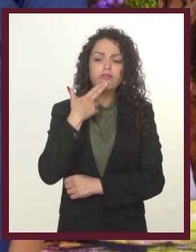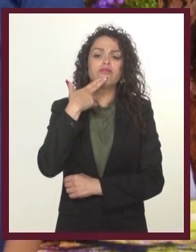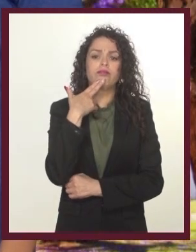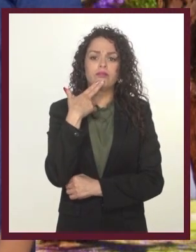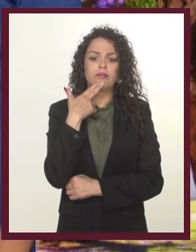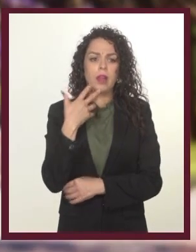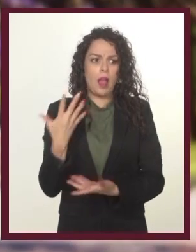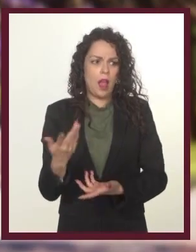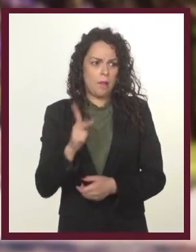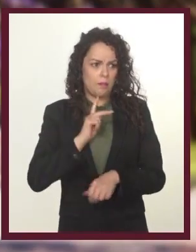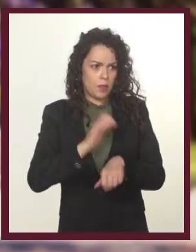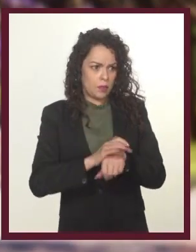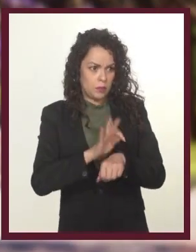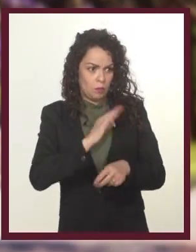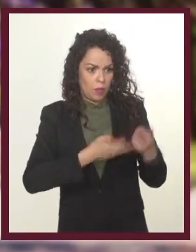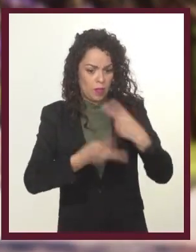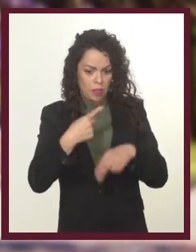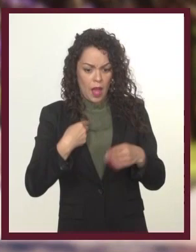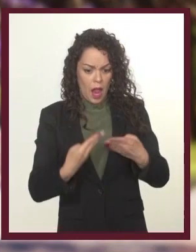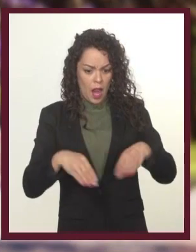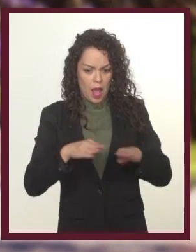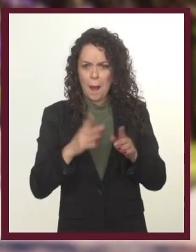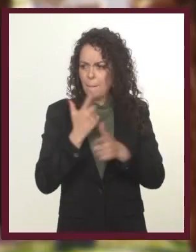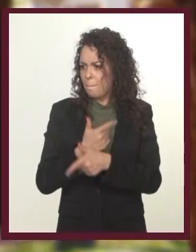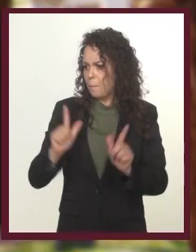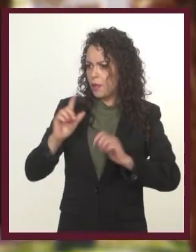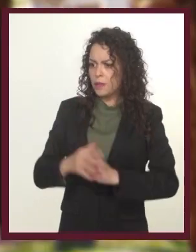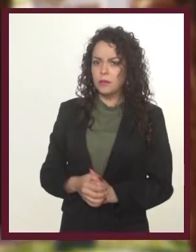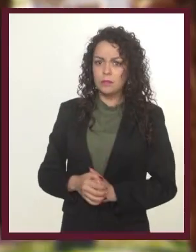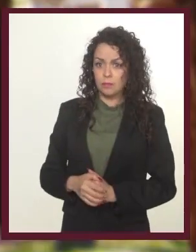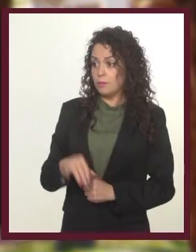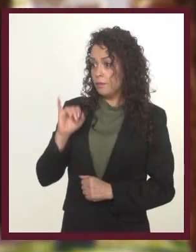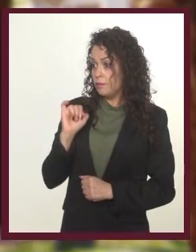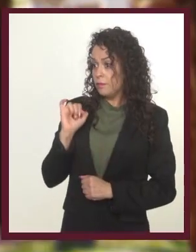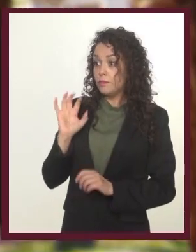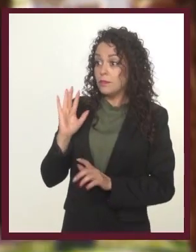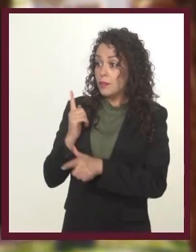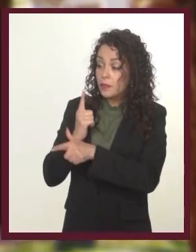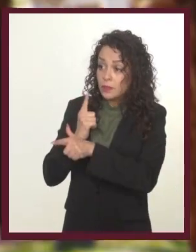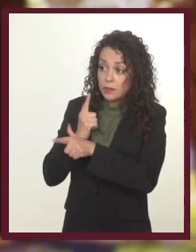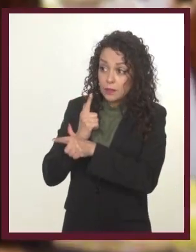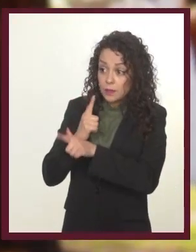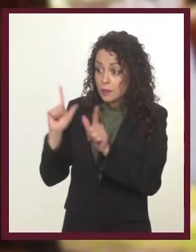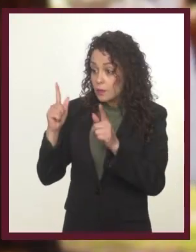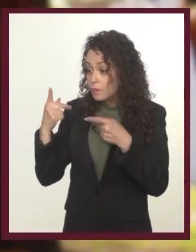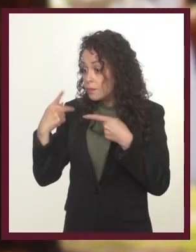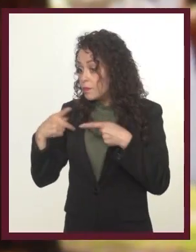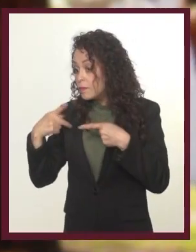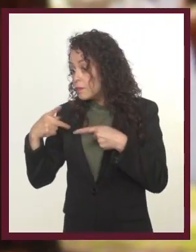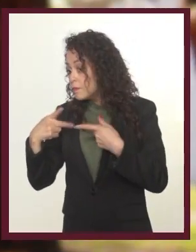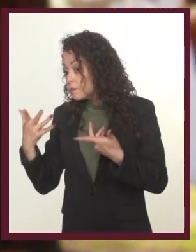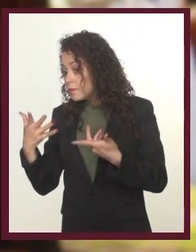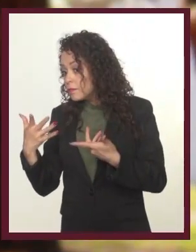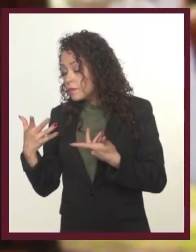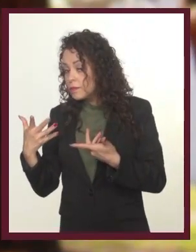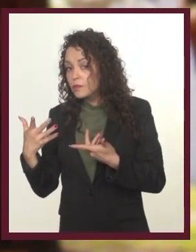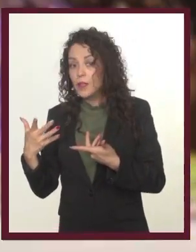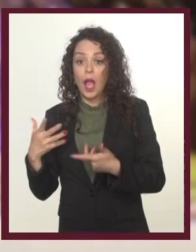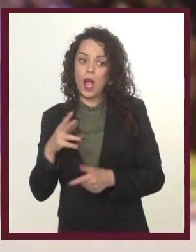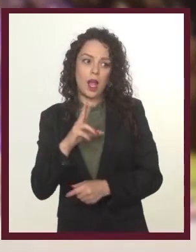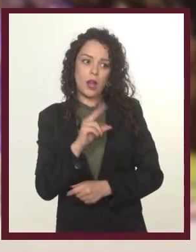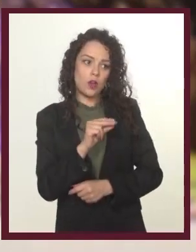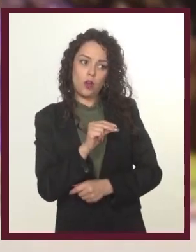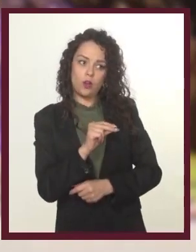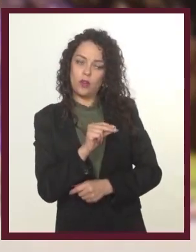mis amigos pueden venir a la casa y circular libremente. Cualquiera. Se refiere a que cualquier ciudadano puede hacerlo.